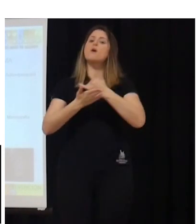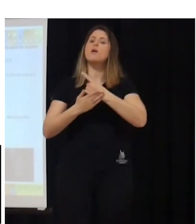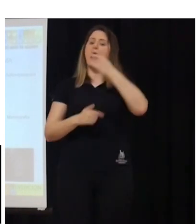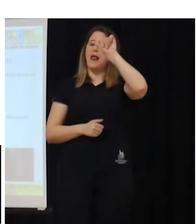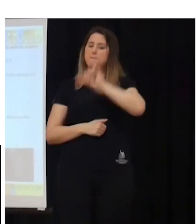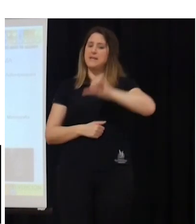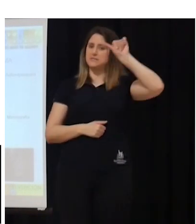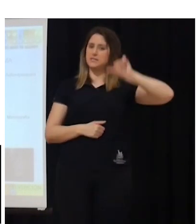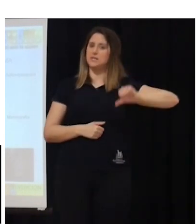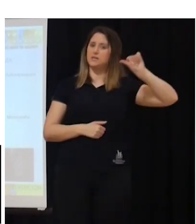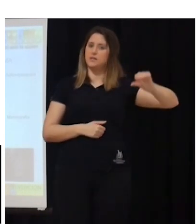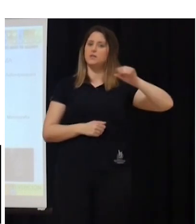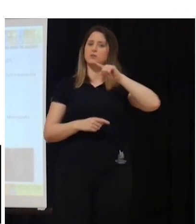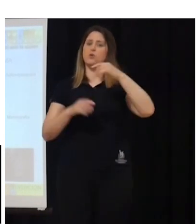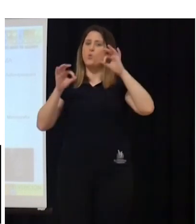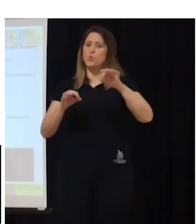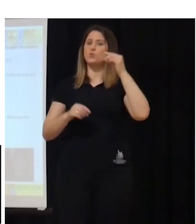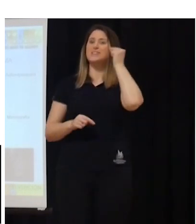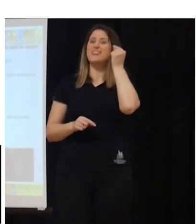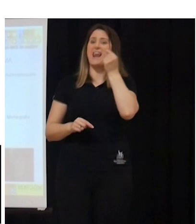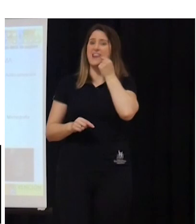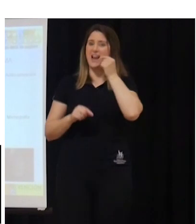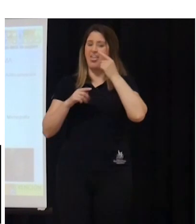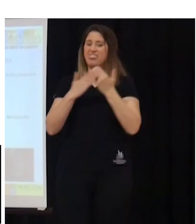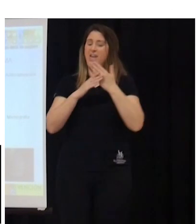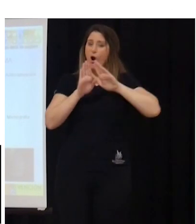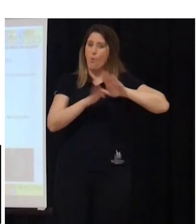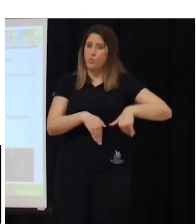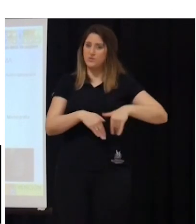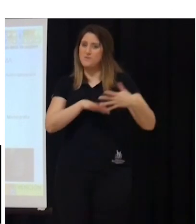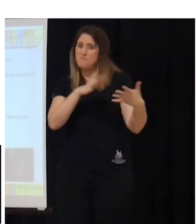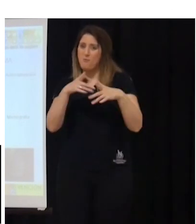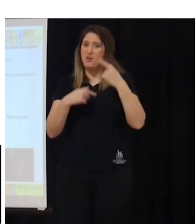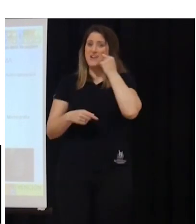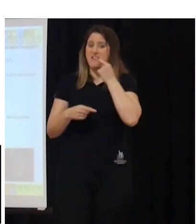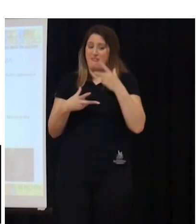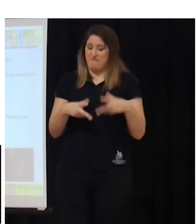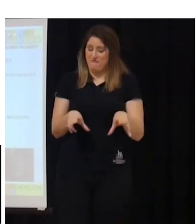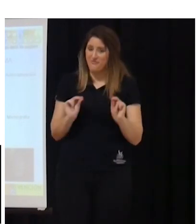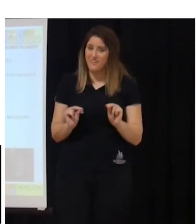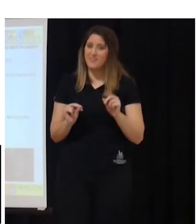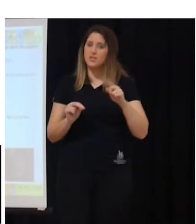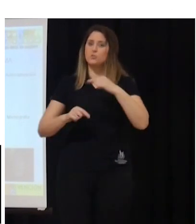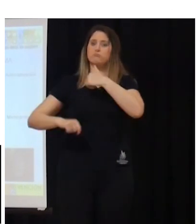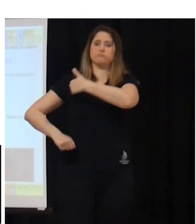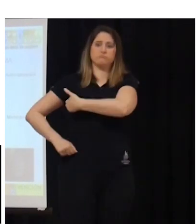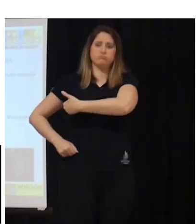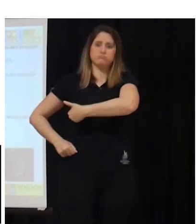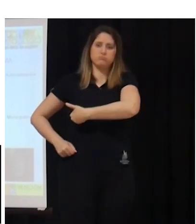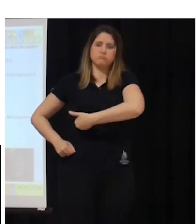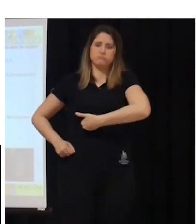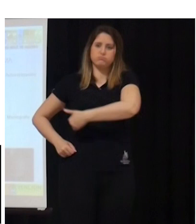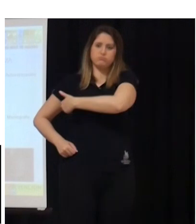vez al mes, coincidiendo con los últimos días de regla o una vez finalizada la misma, se exploren el